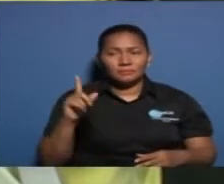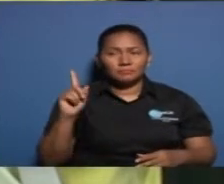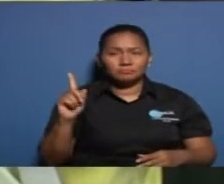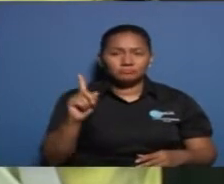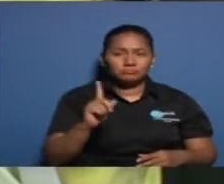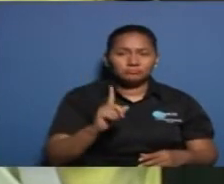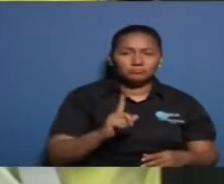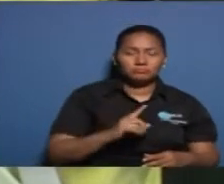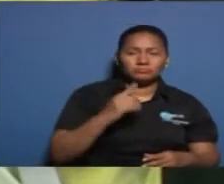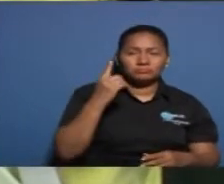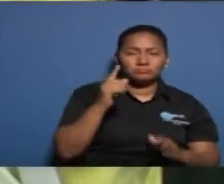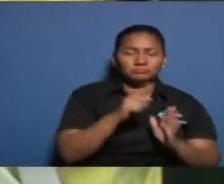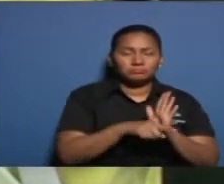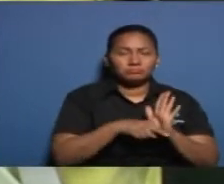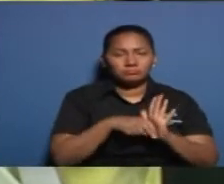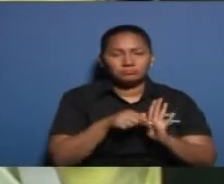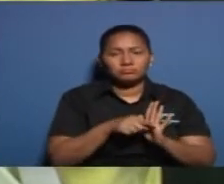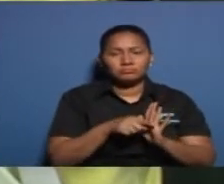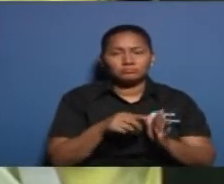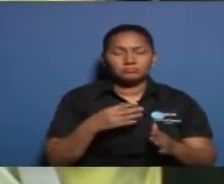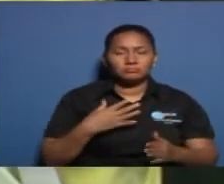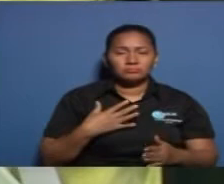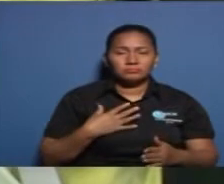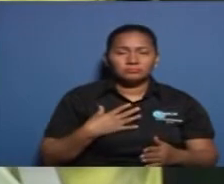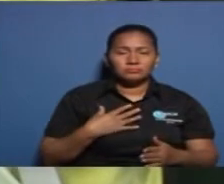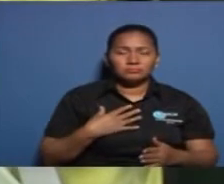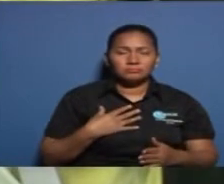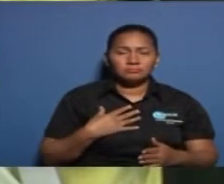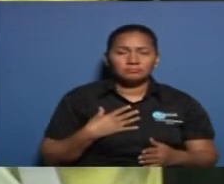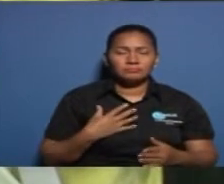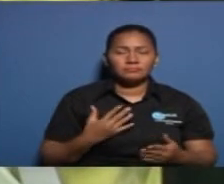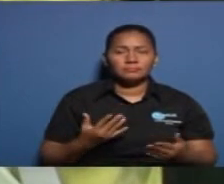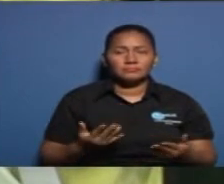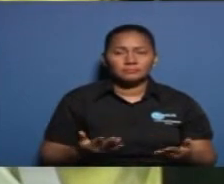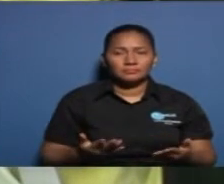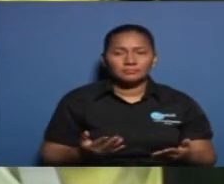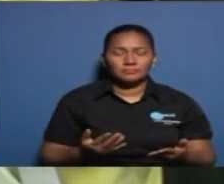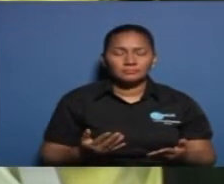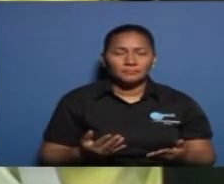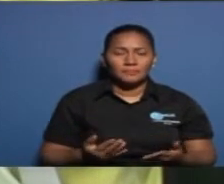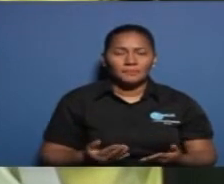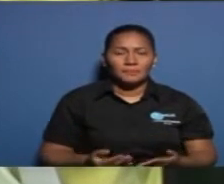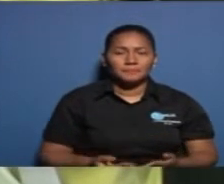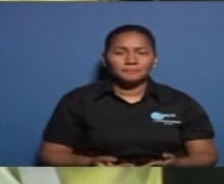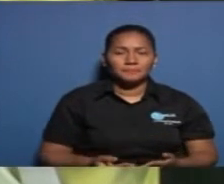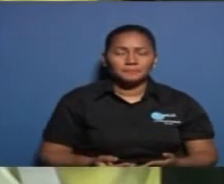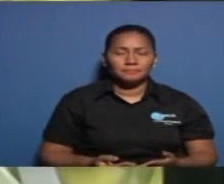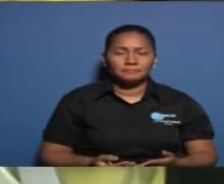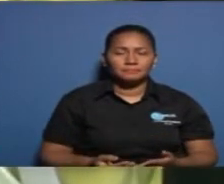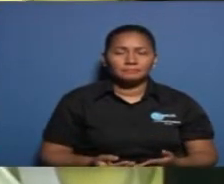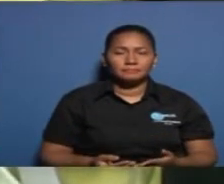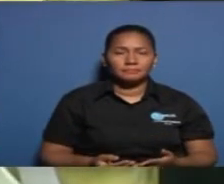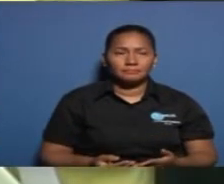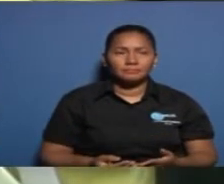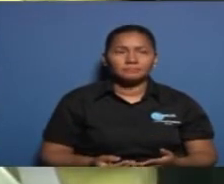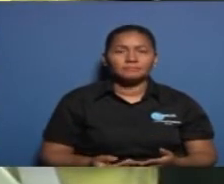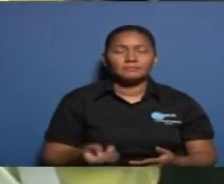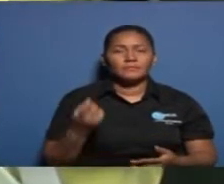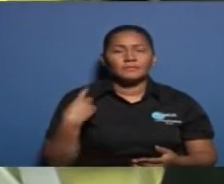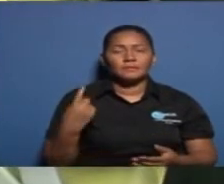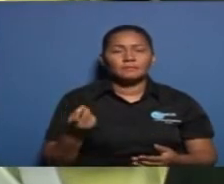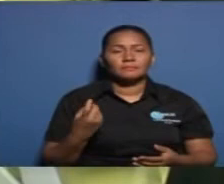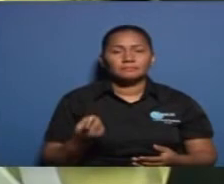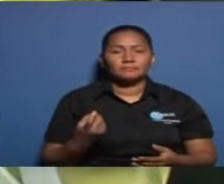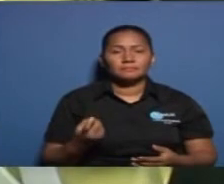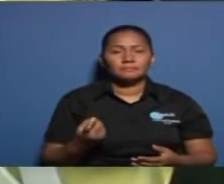todos los miércoles cuenta con eso francisco porque me he dado cuenta que todavía es mucho más